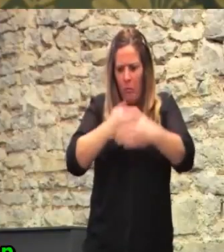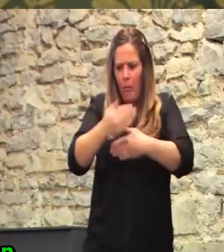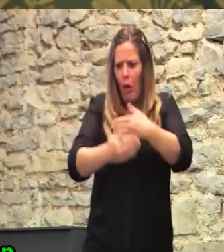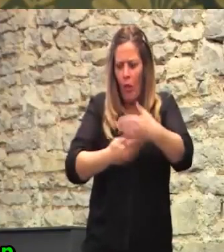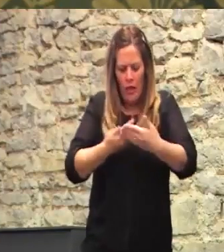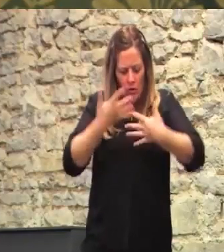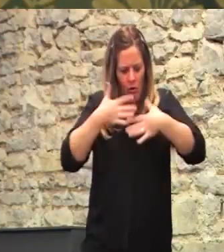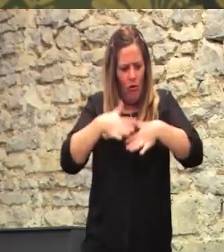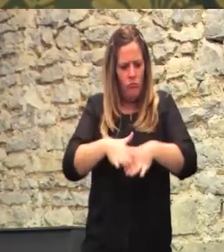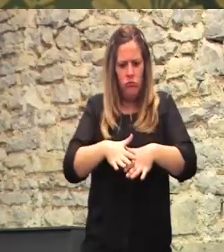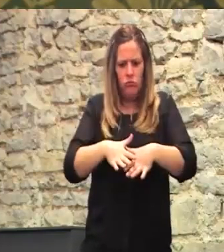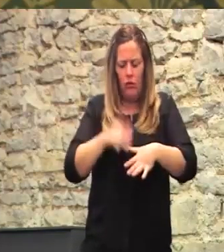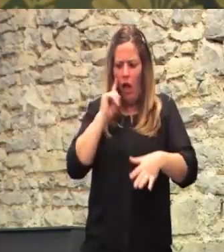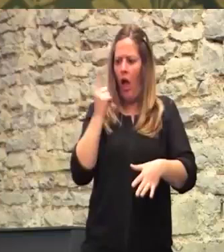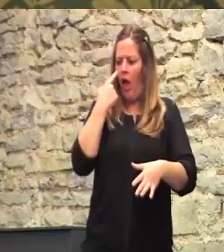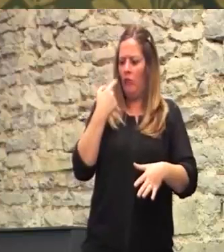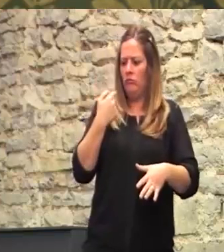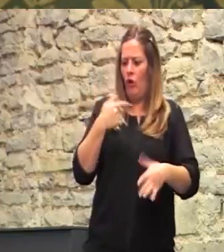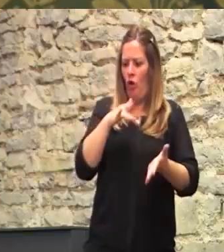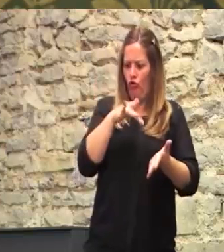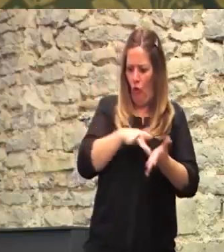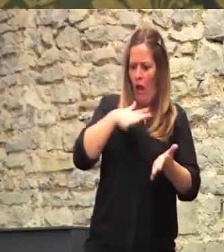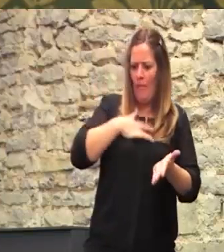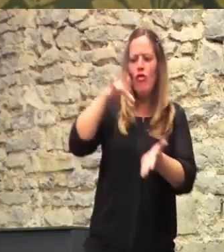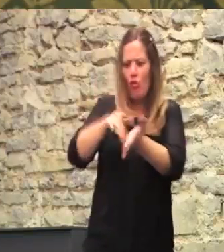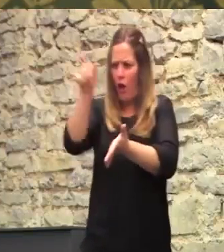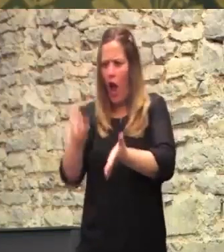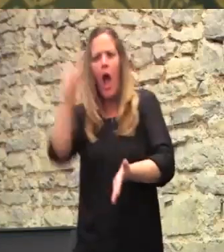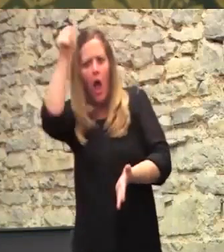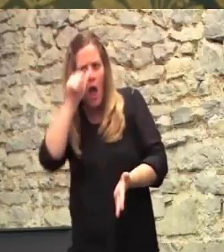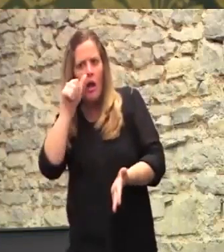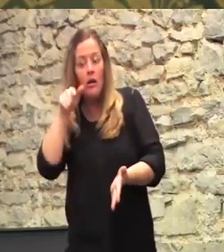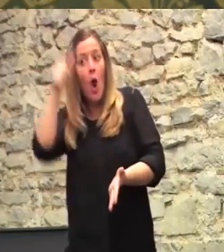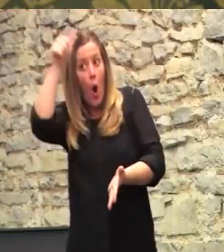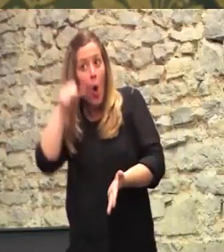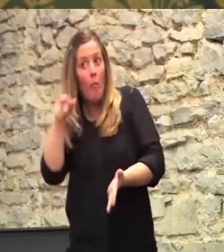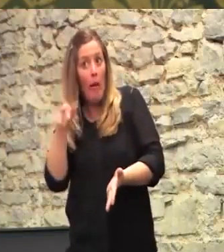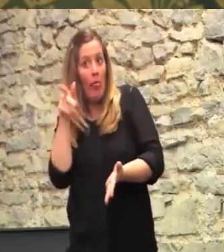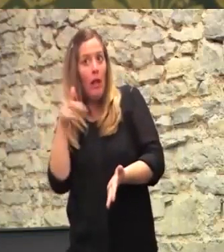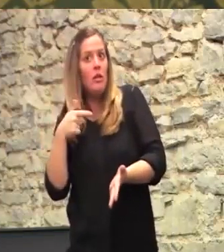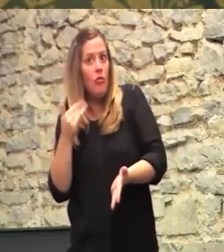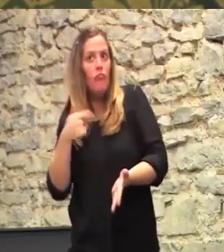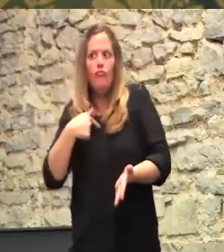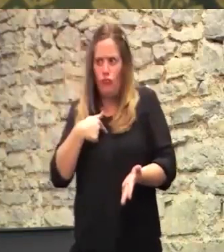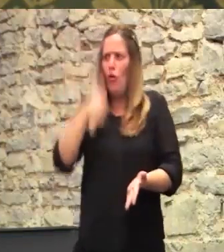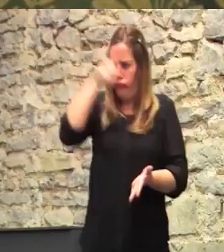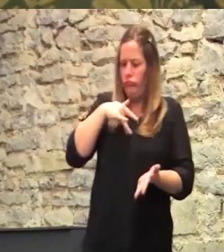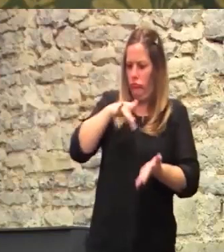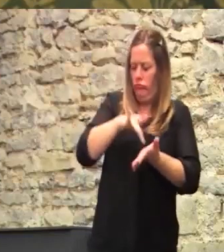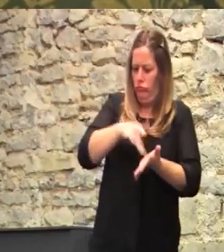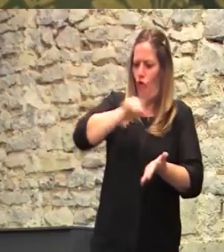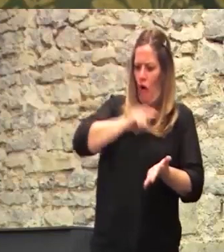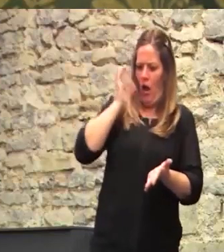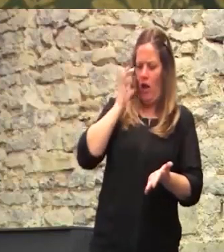cosas que les correspondían tanto a ellas como a ellos o tanto a ellos como a ellas por ejemplo una mujer joven en un momento contó